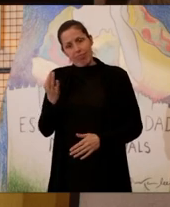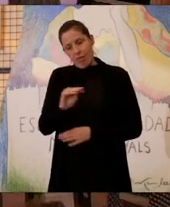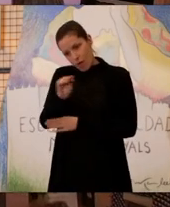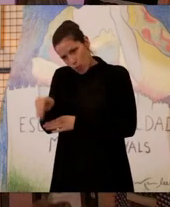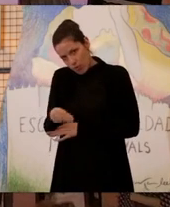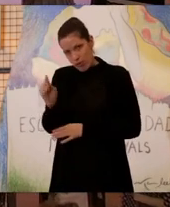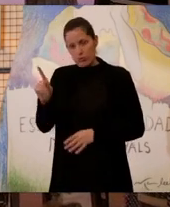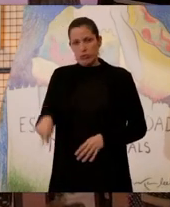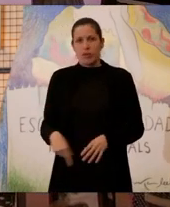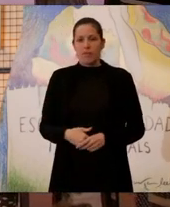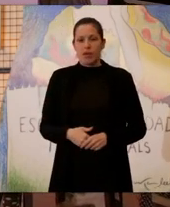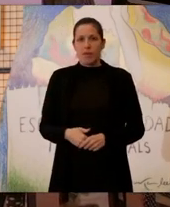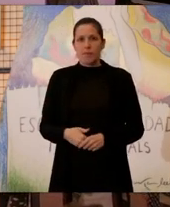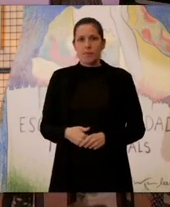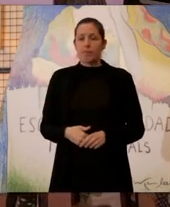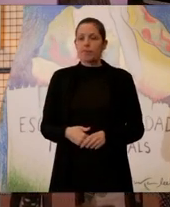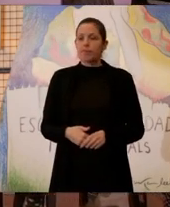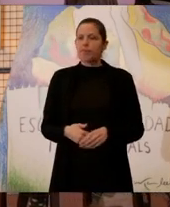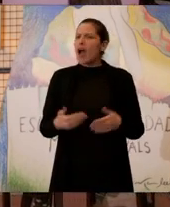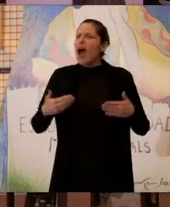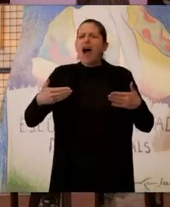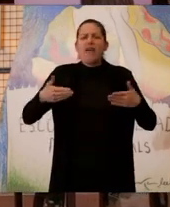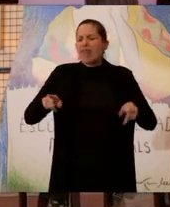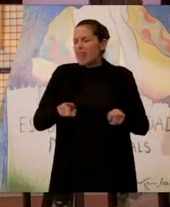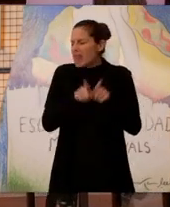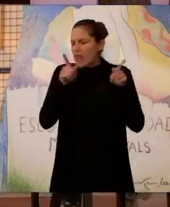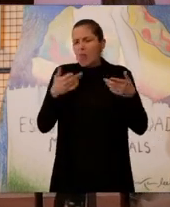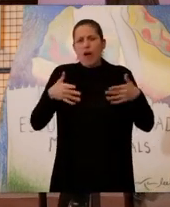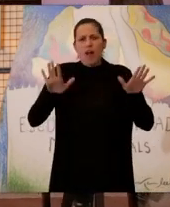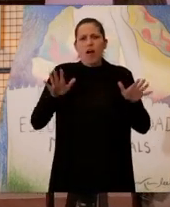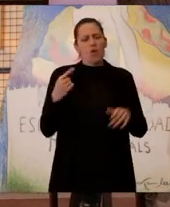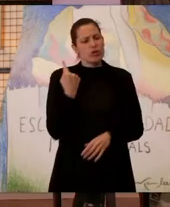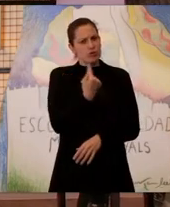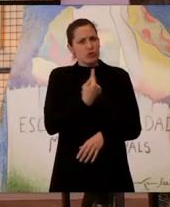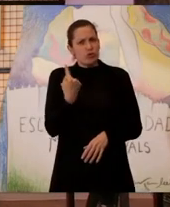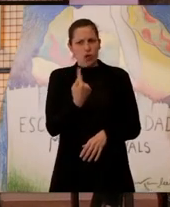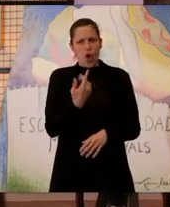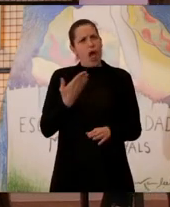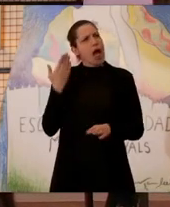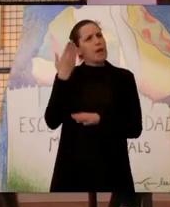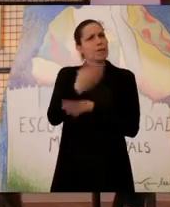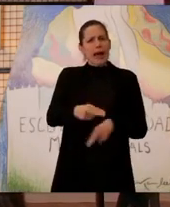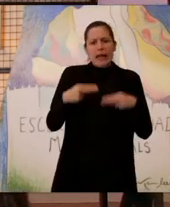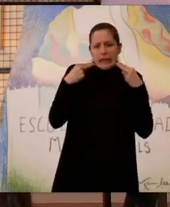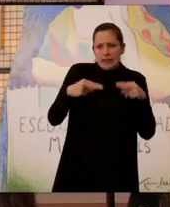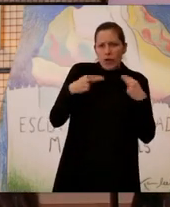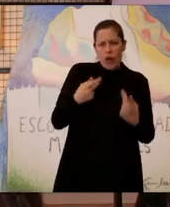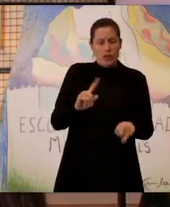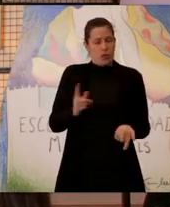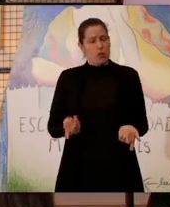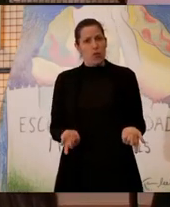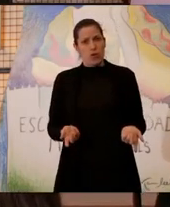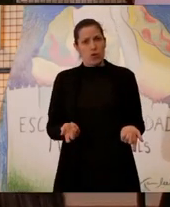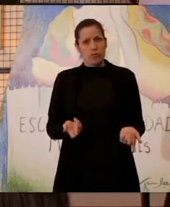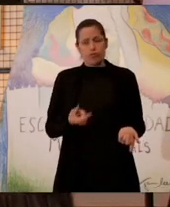y aunque viva sola o sea no te vas a comer cada día al restaurante Pues te gusta hacerte tu